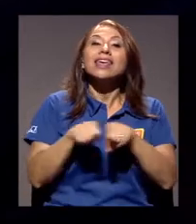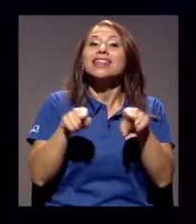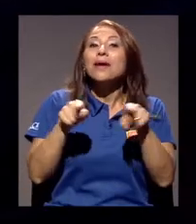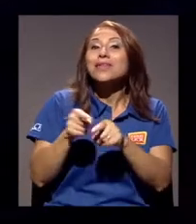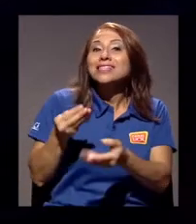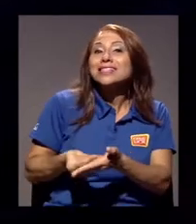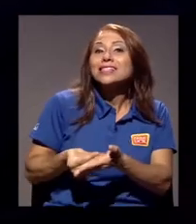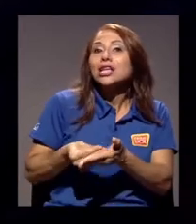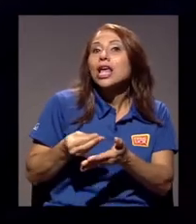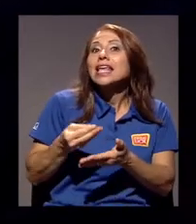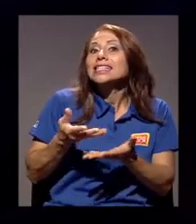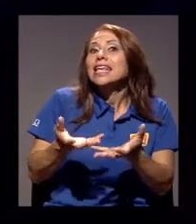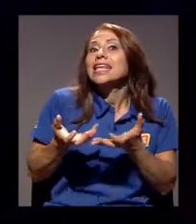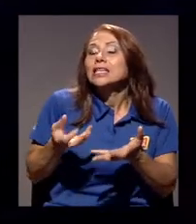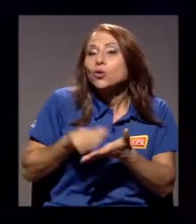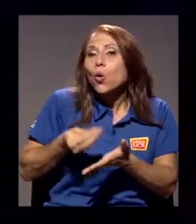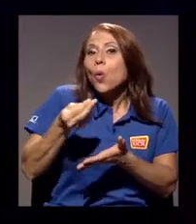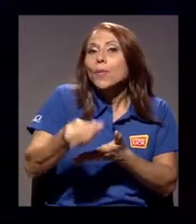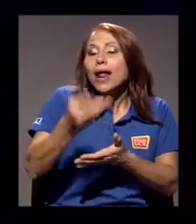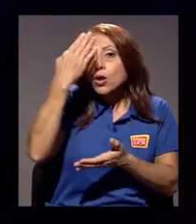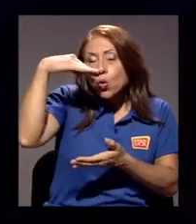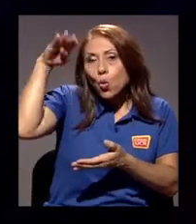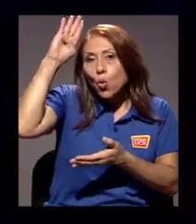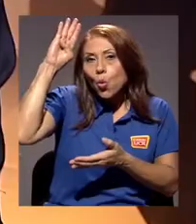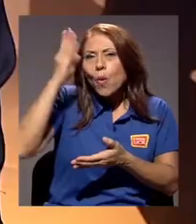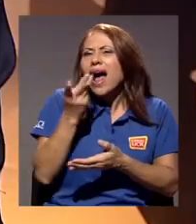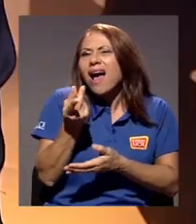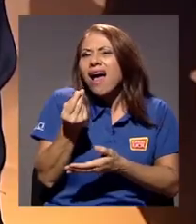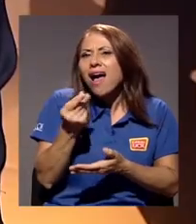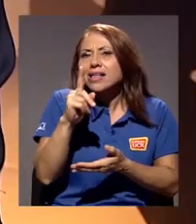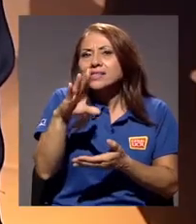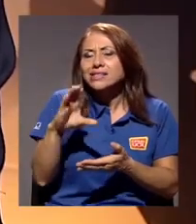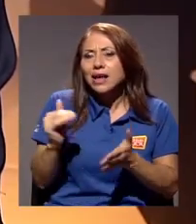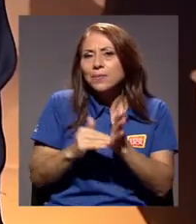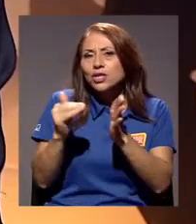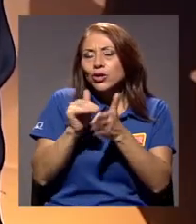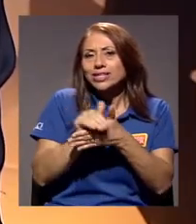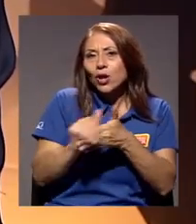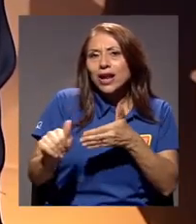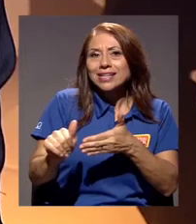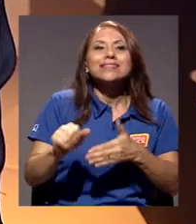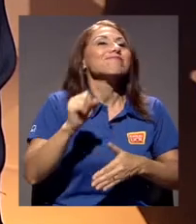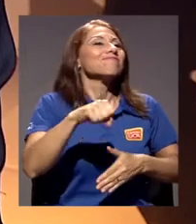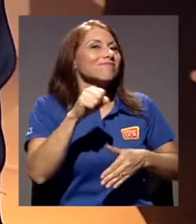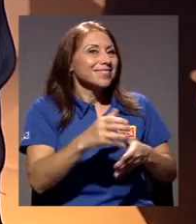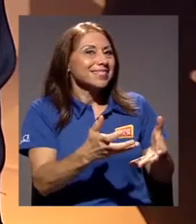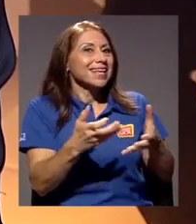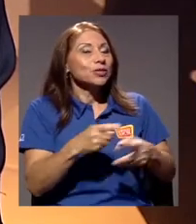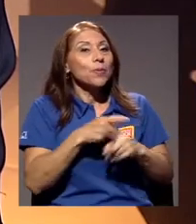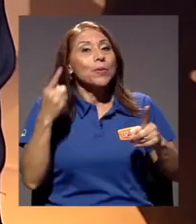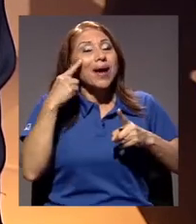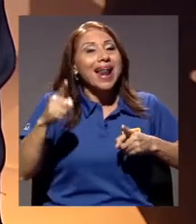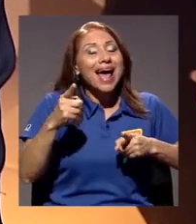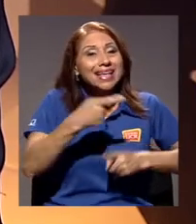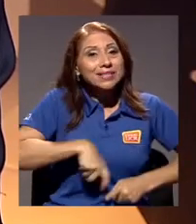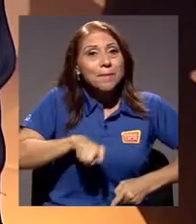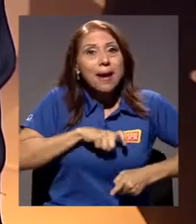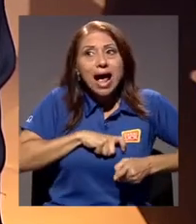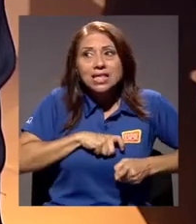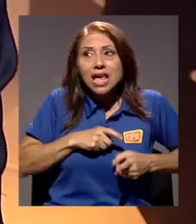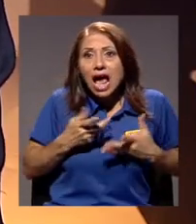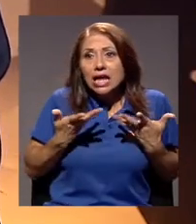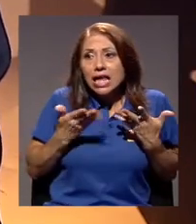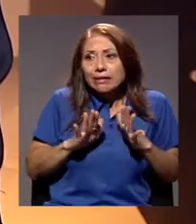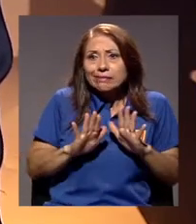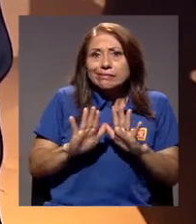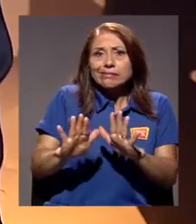en 100 millones de dólares y dice que hizo comprar cuba lo que pase que para españa la pérdida de jugará extraordinariamente